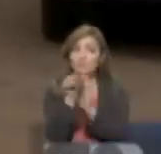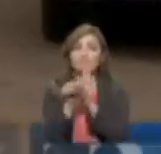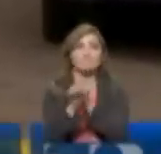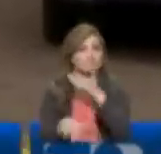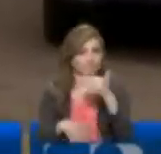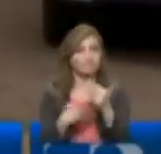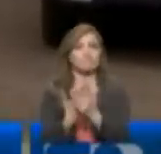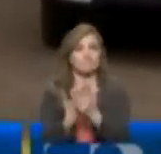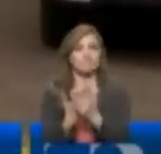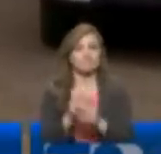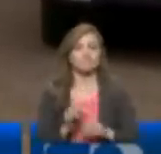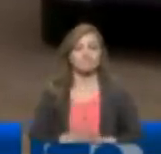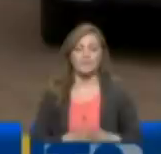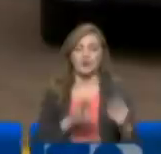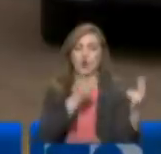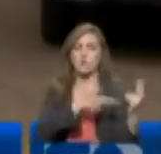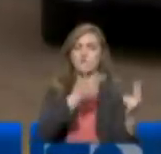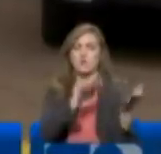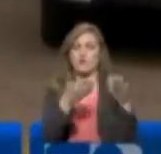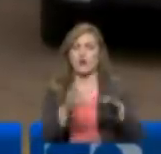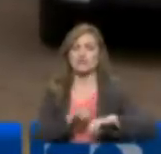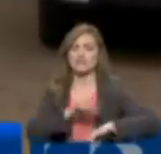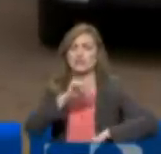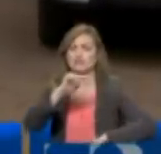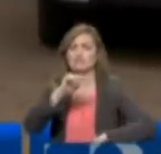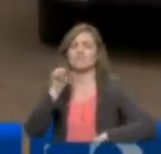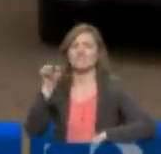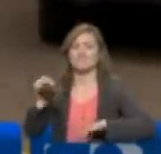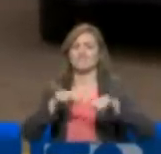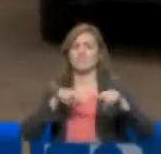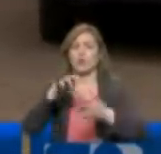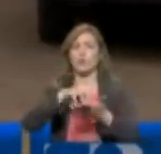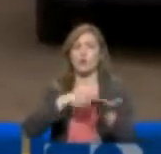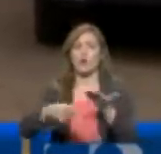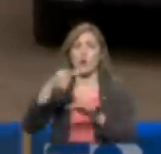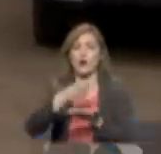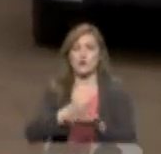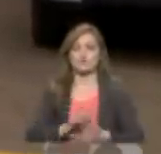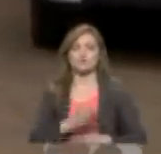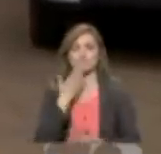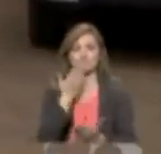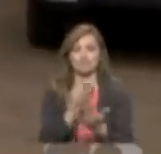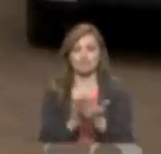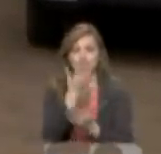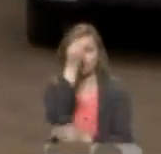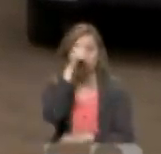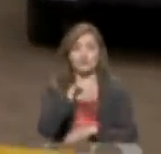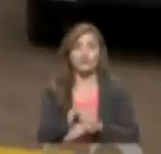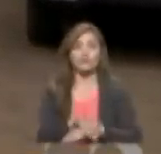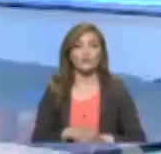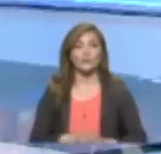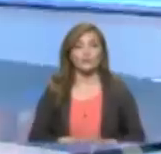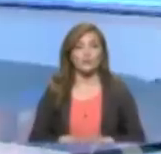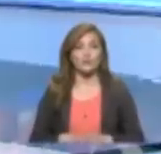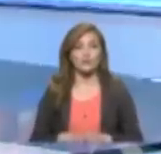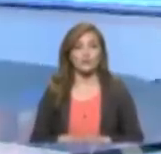de este doble crimen ocurrido hace pocos momentos aquí en la provincia del guayas gracias buenas tardes